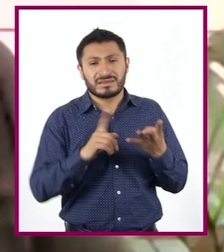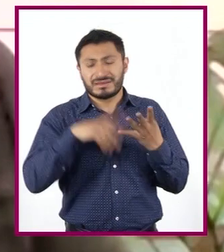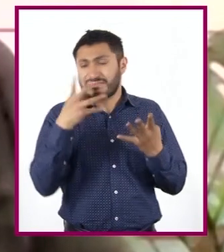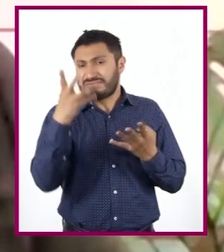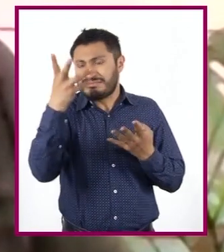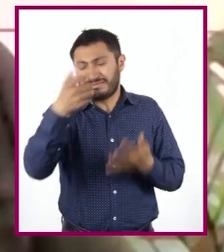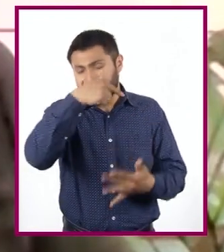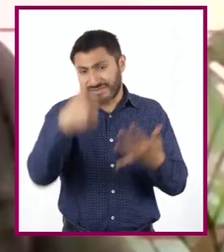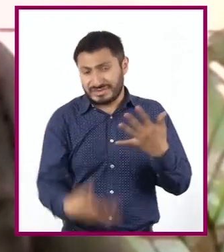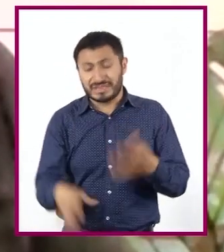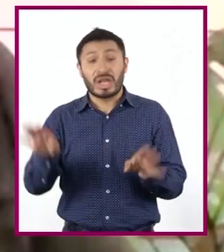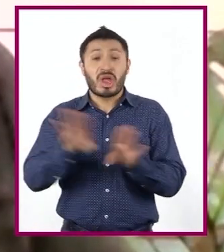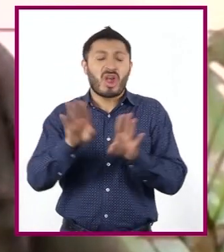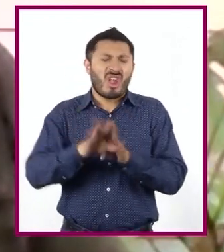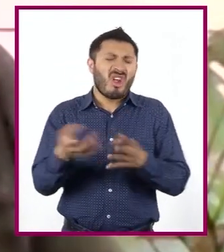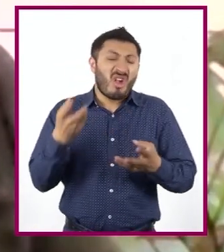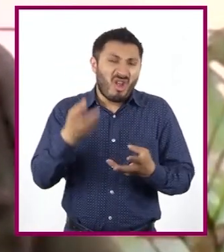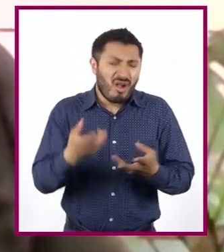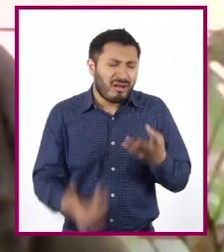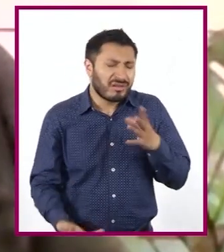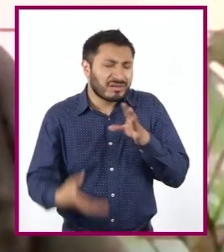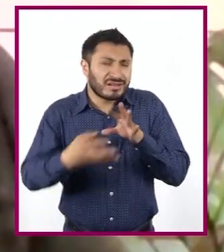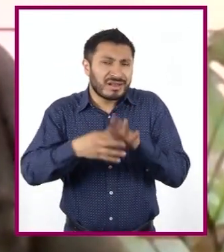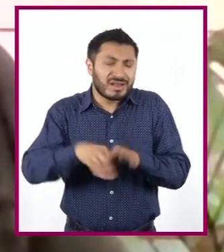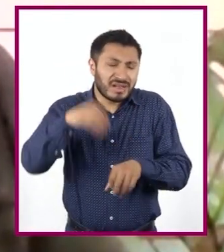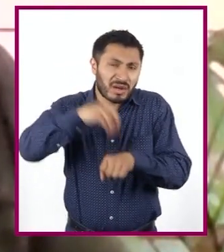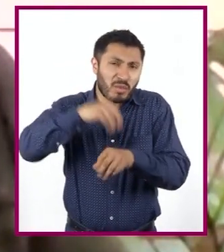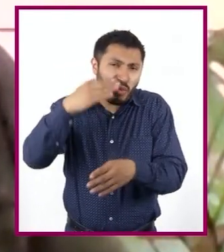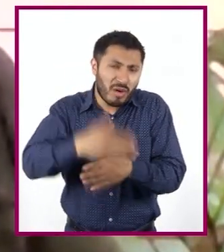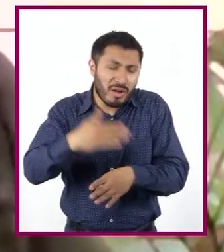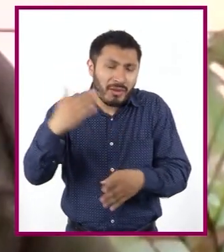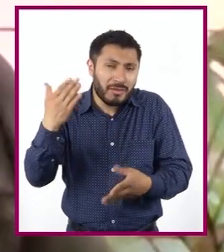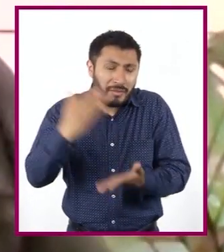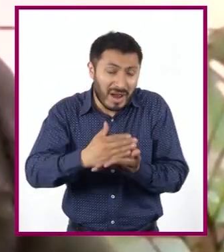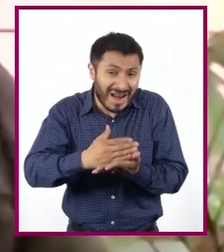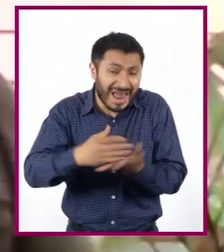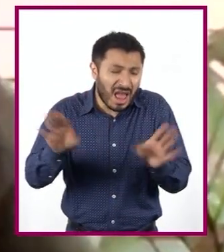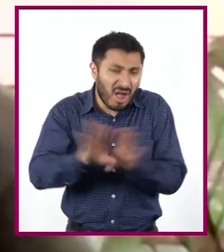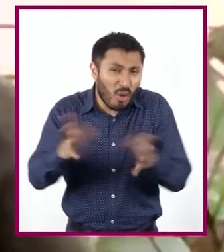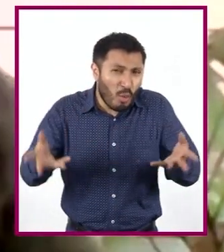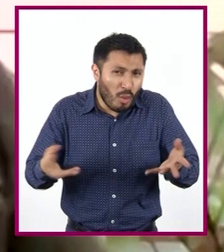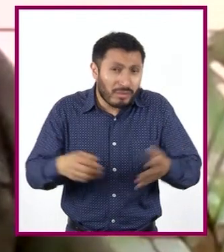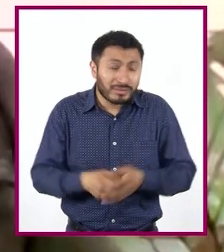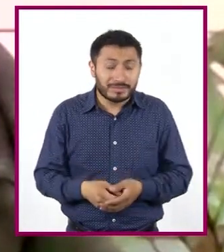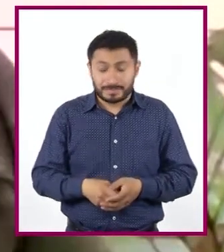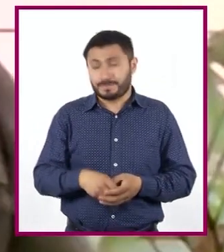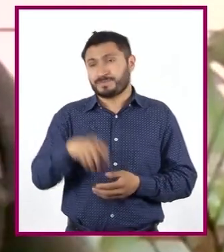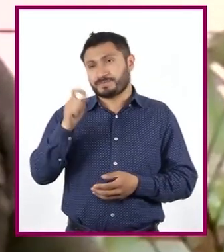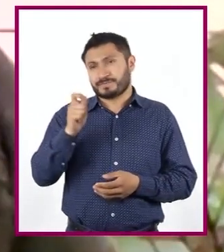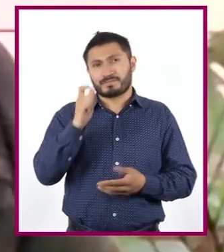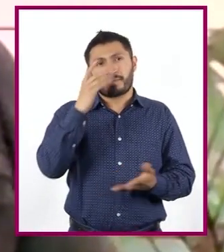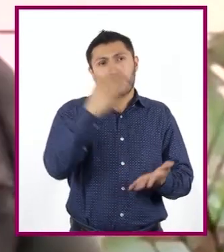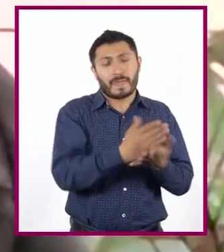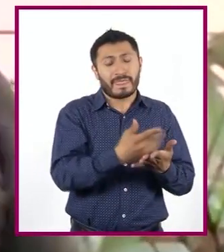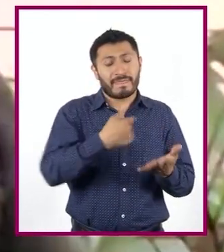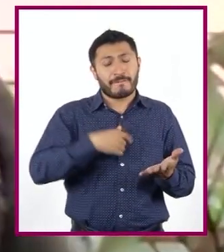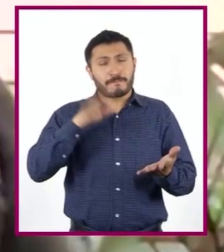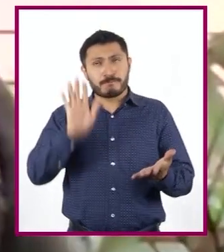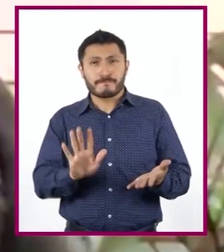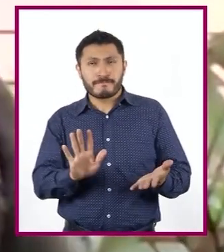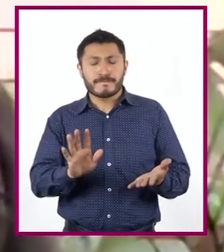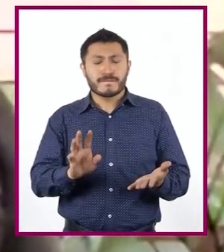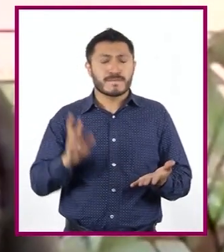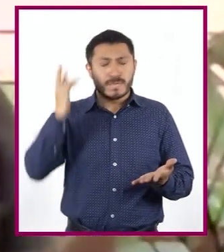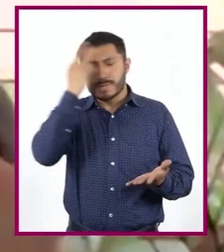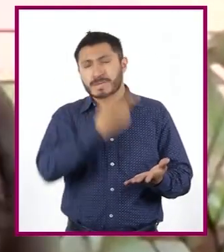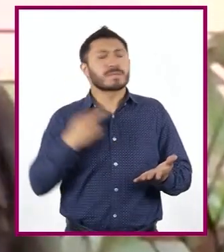se diferencia de todos los demás en el nivel justamente de que privilegia en el lenguaje, una indagación al lenguaje, pero